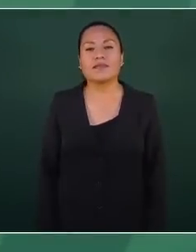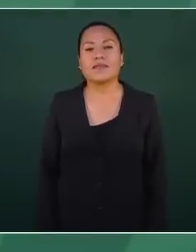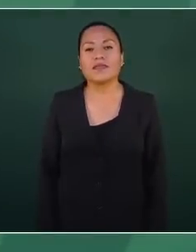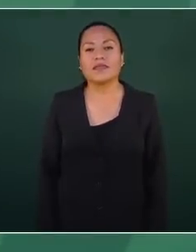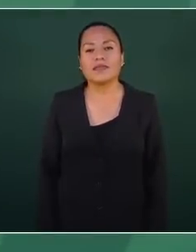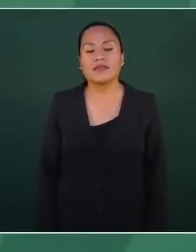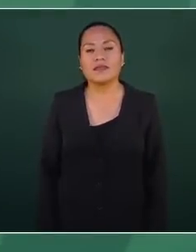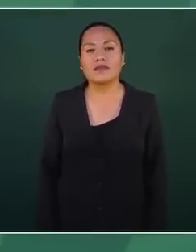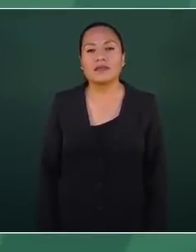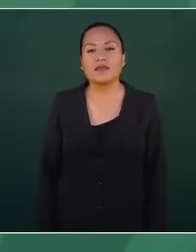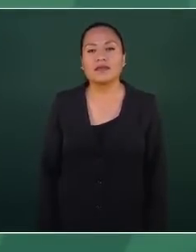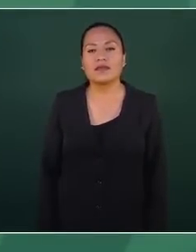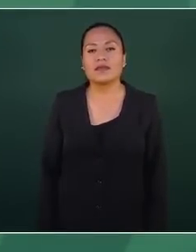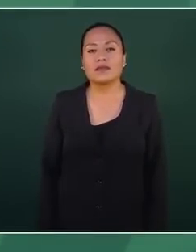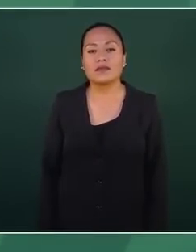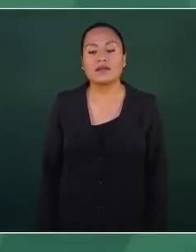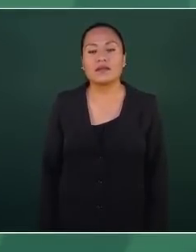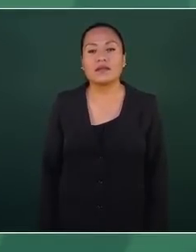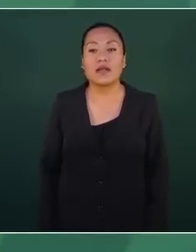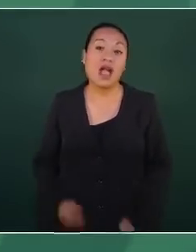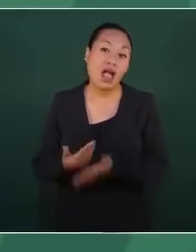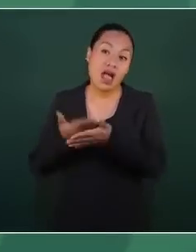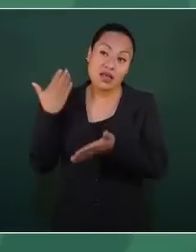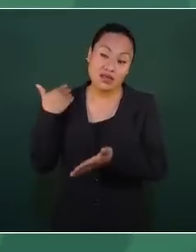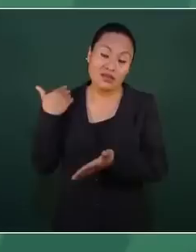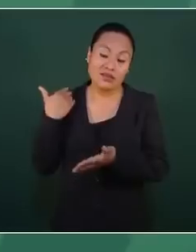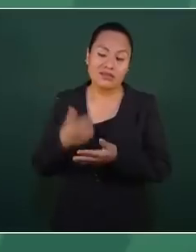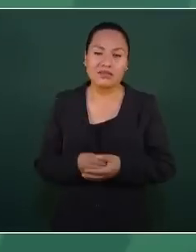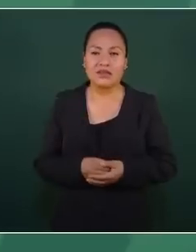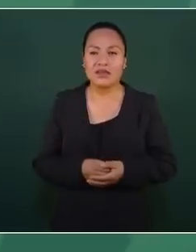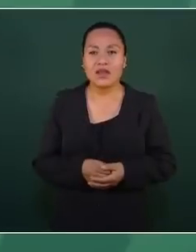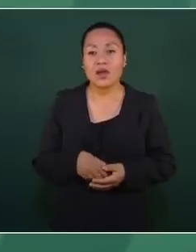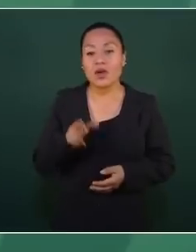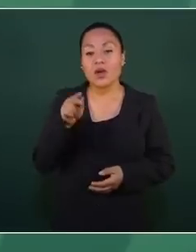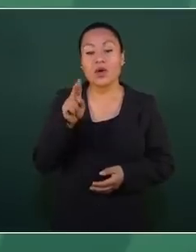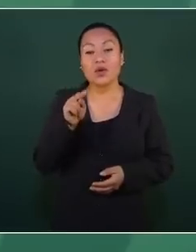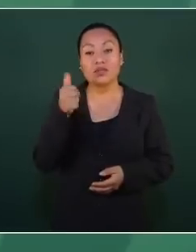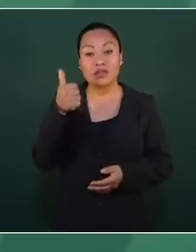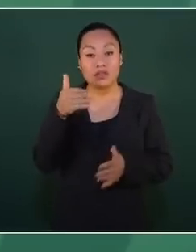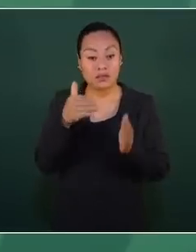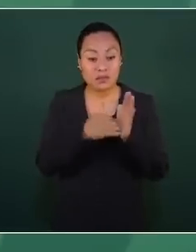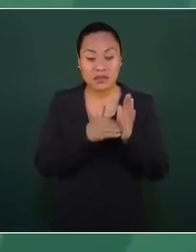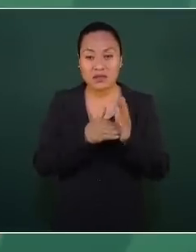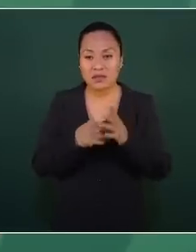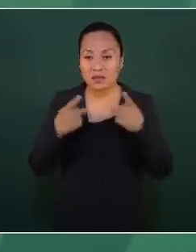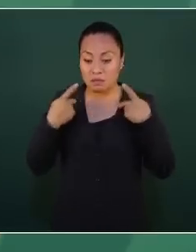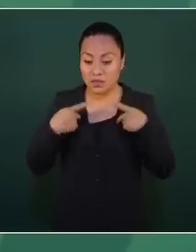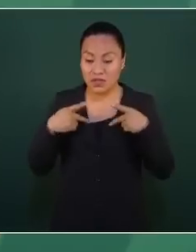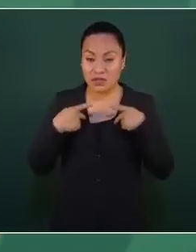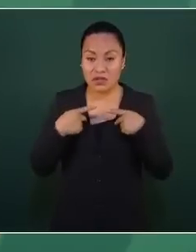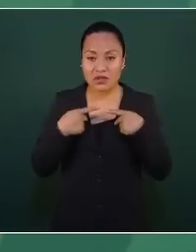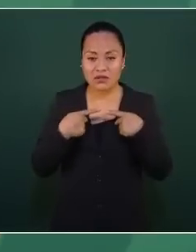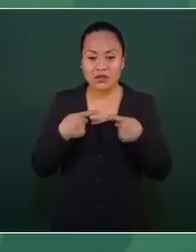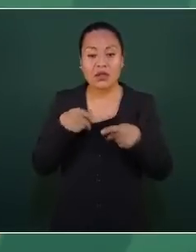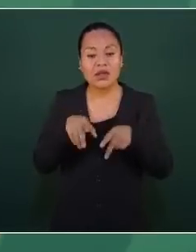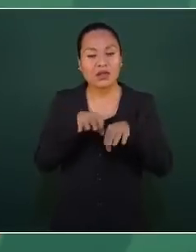Habían, porque ahora son más, habían 86 mil trabajadores de la salud